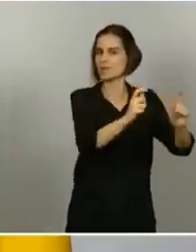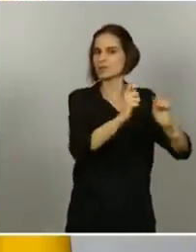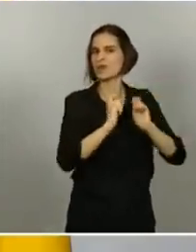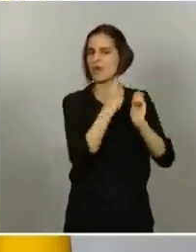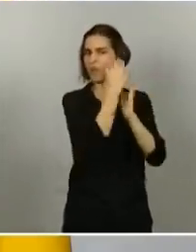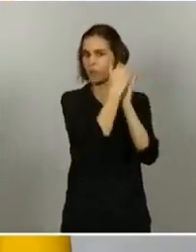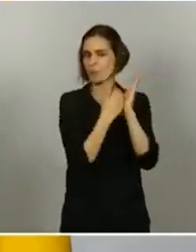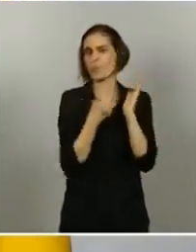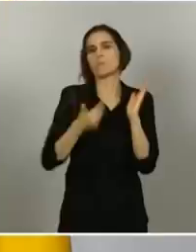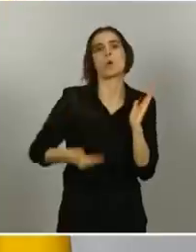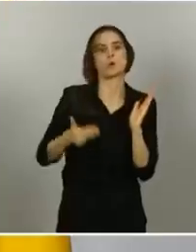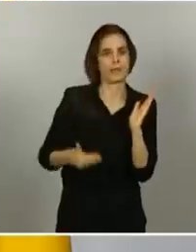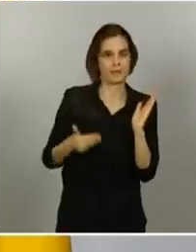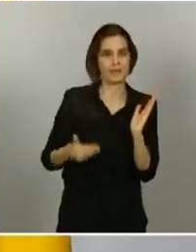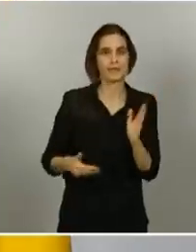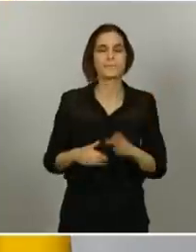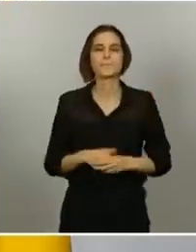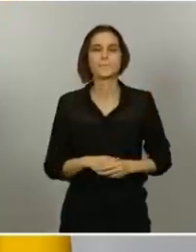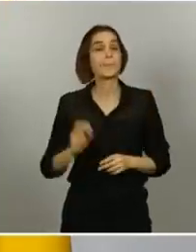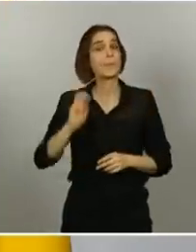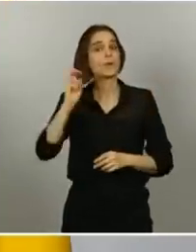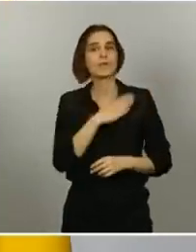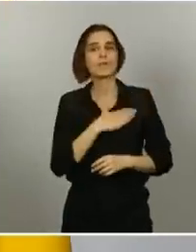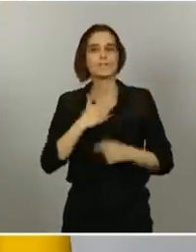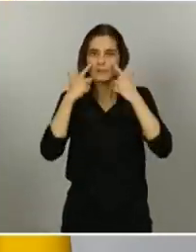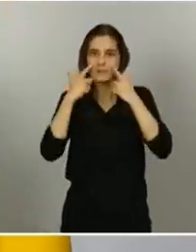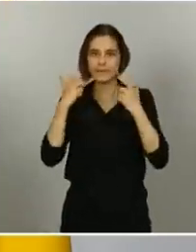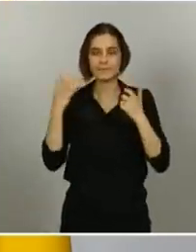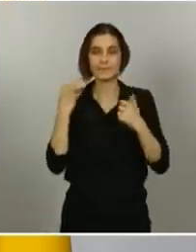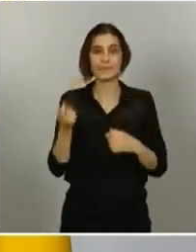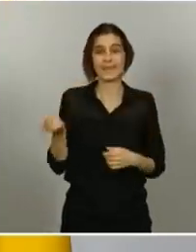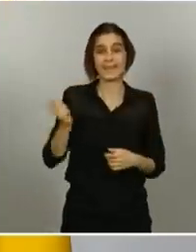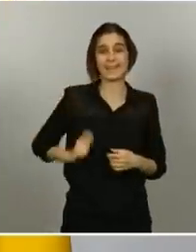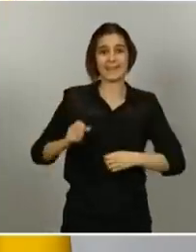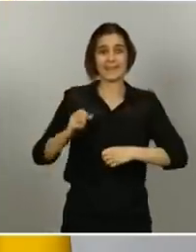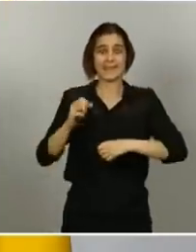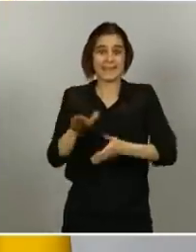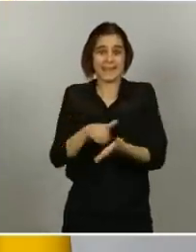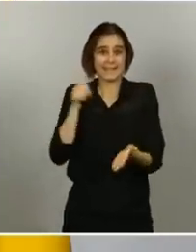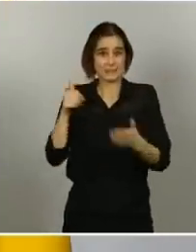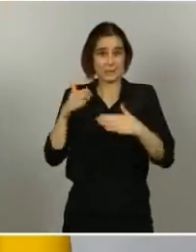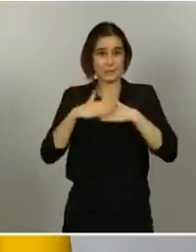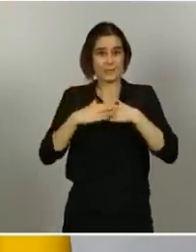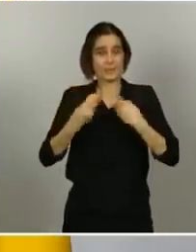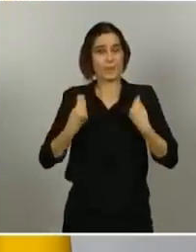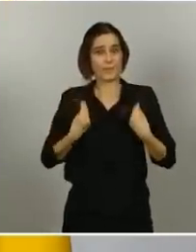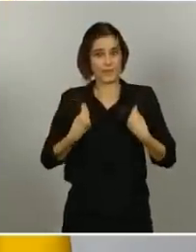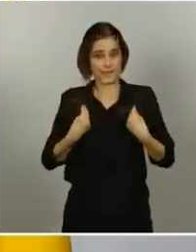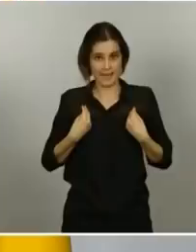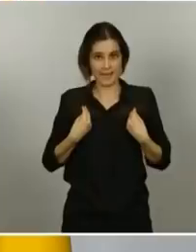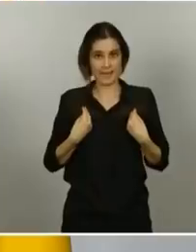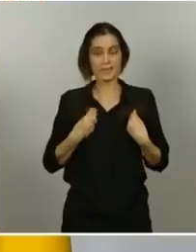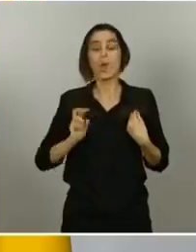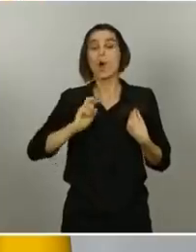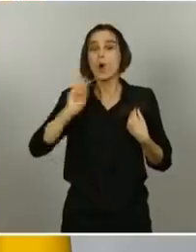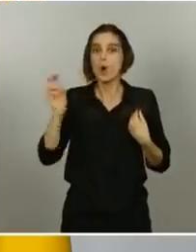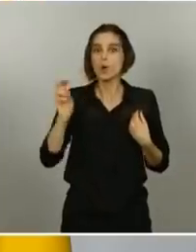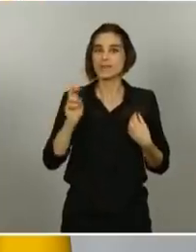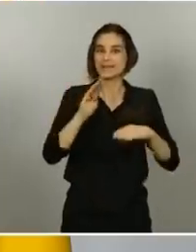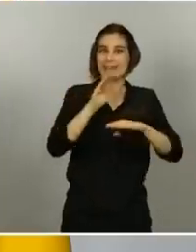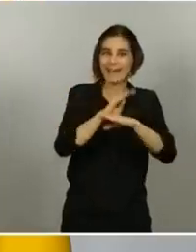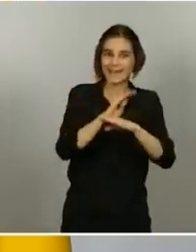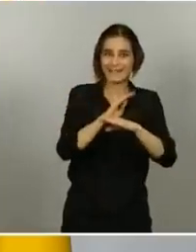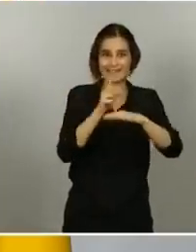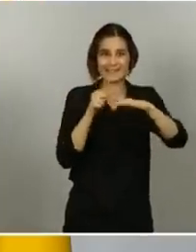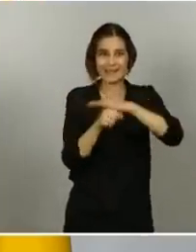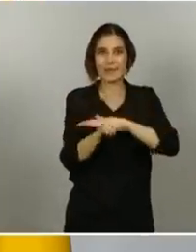que quero resaltar é que o ingreso mínimo vital é unha prestación compatible con outras rentas de inserción das comunidades autónomas o